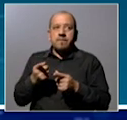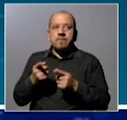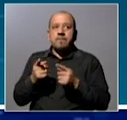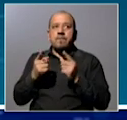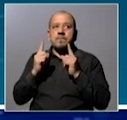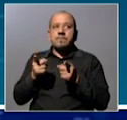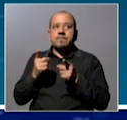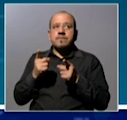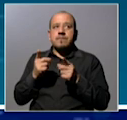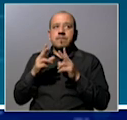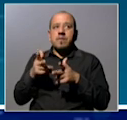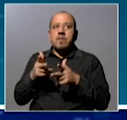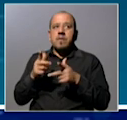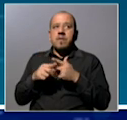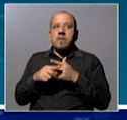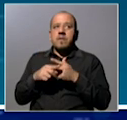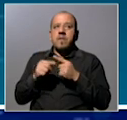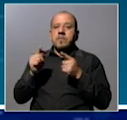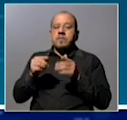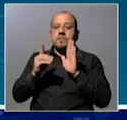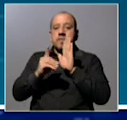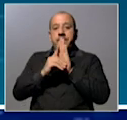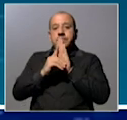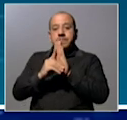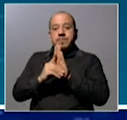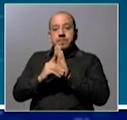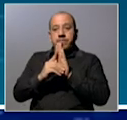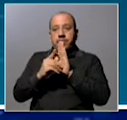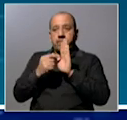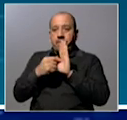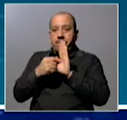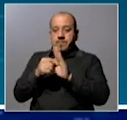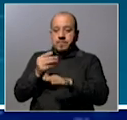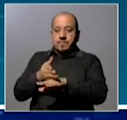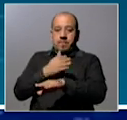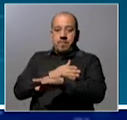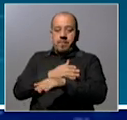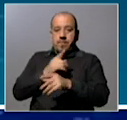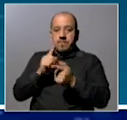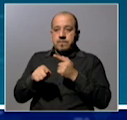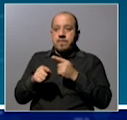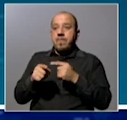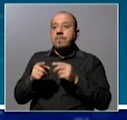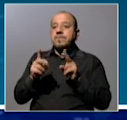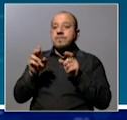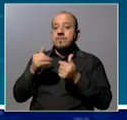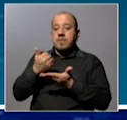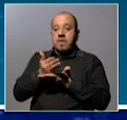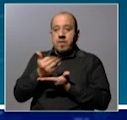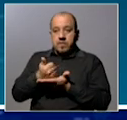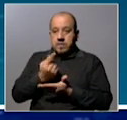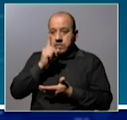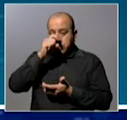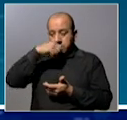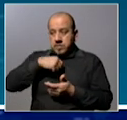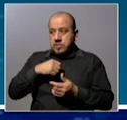pena comentar es que, bueno, es que estos datos están en línea con los antecedentes electorales inmediatos del departamento de